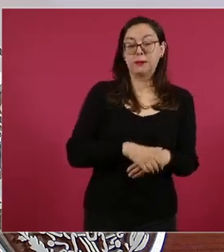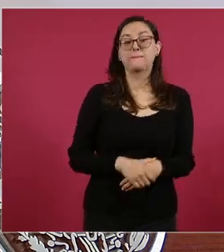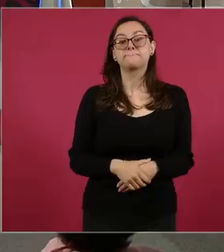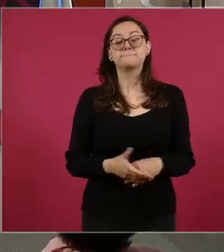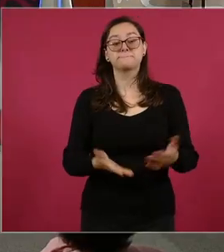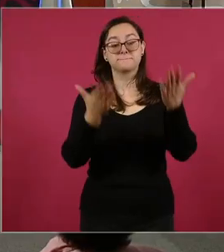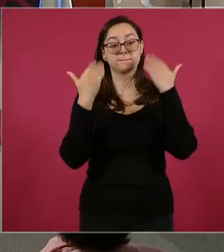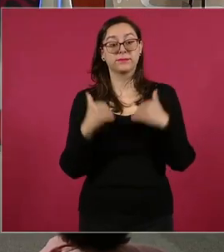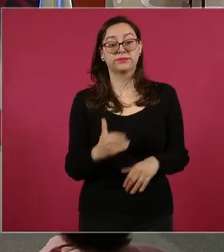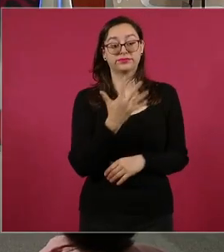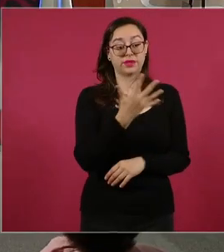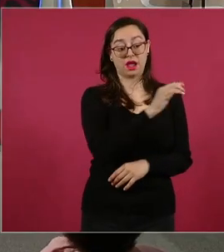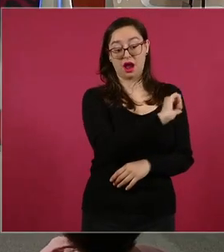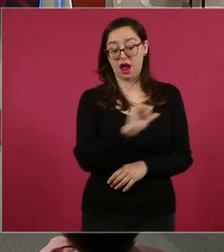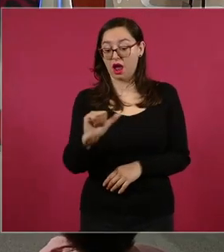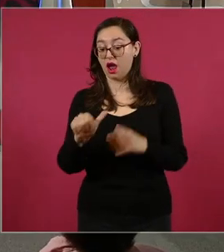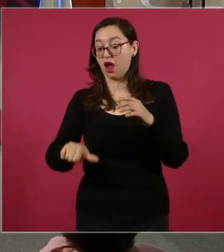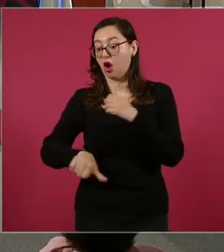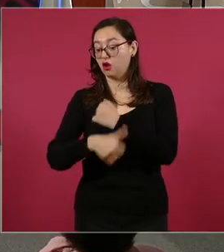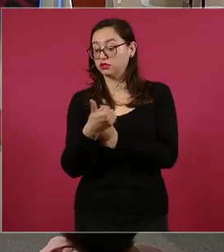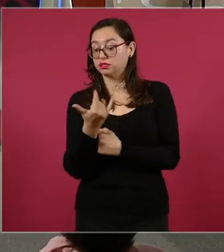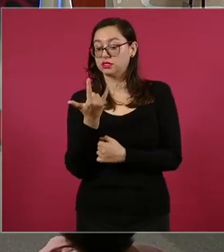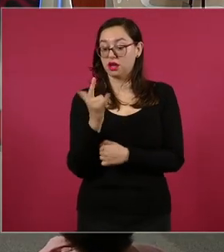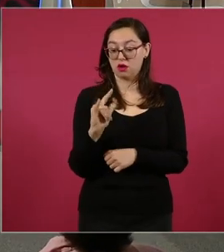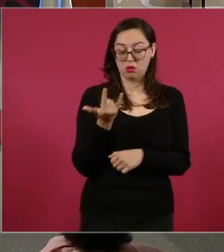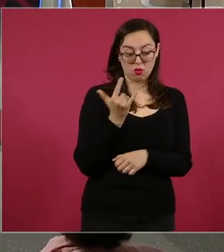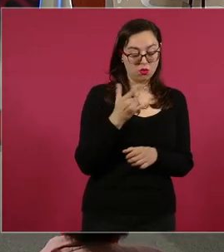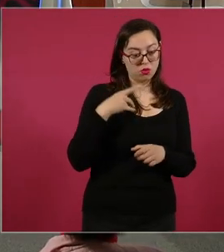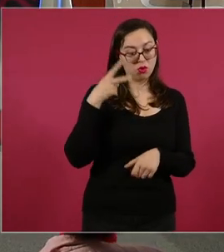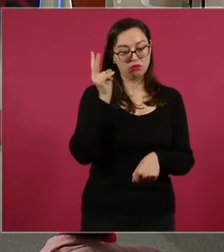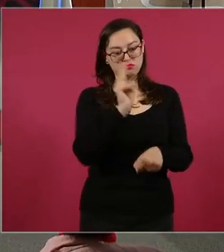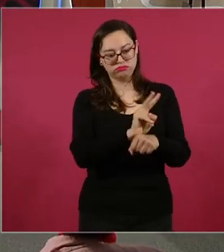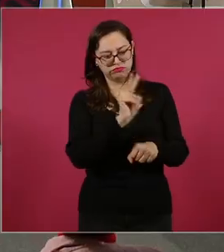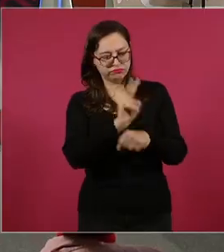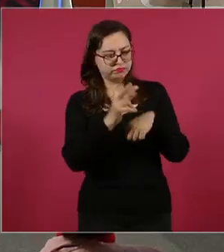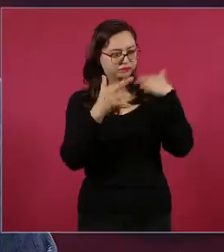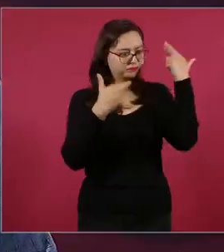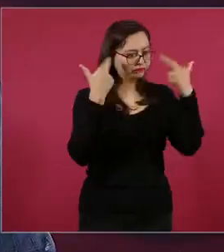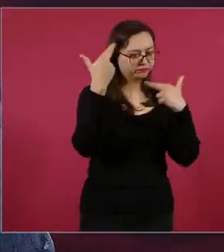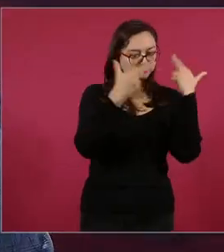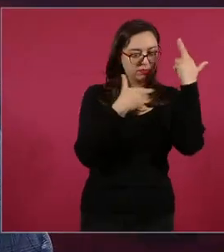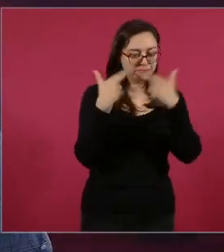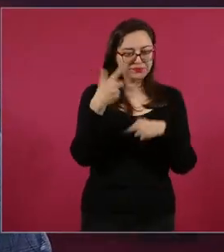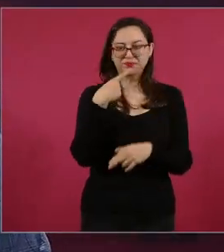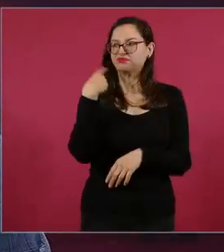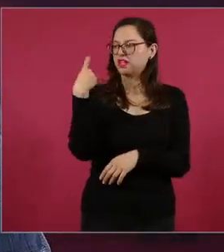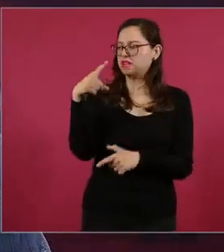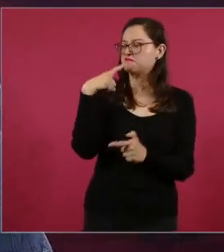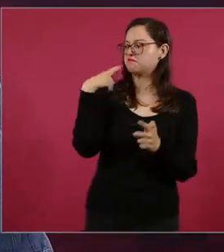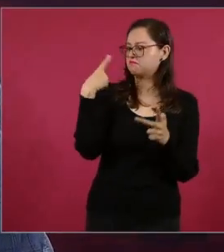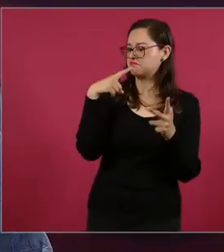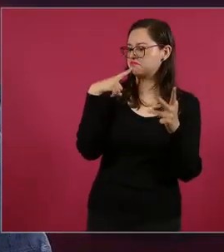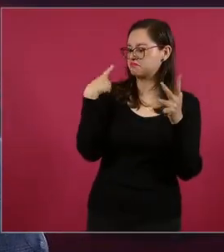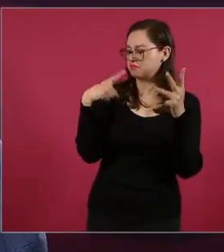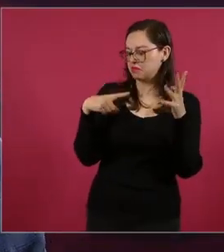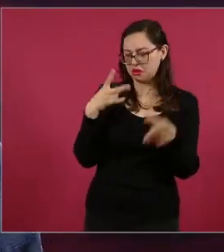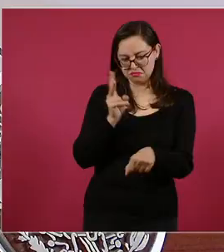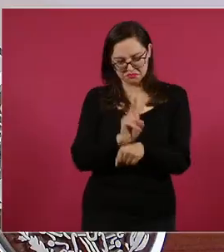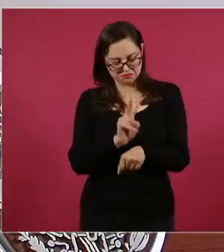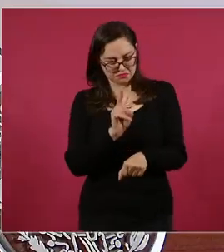de julio atendimos 289 denuncias, realizamos visitas de constatación y o